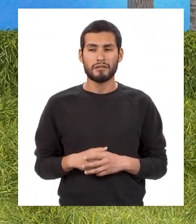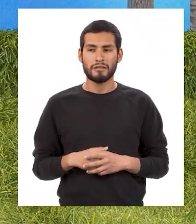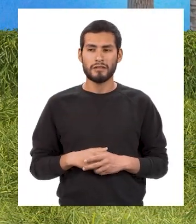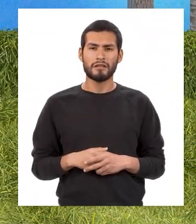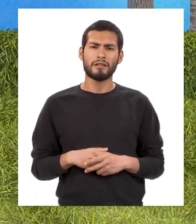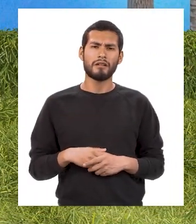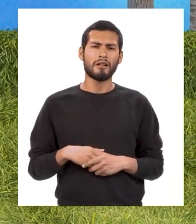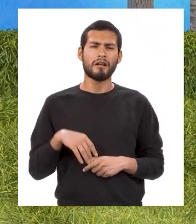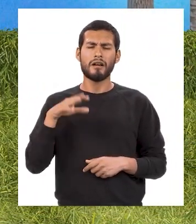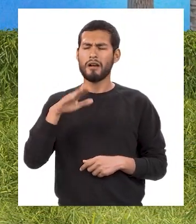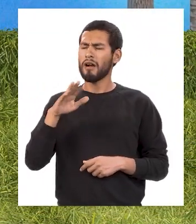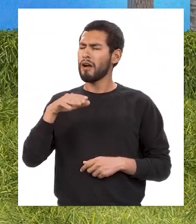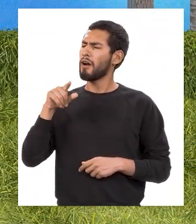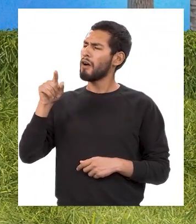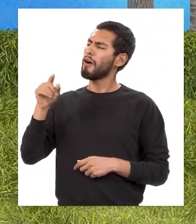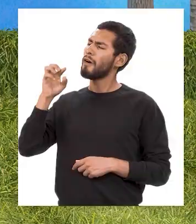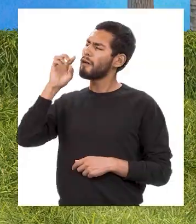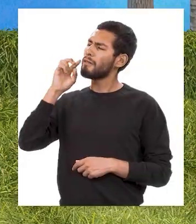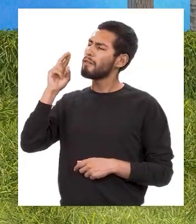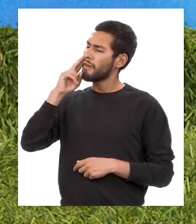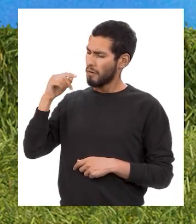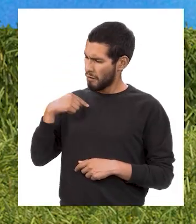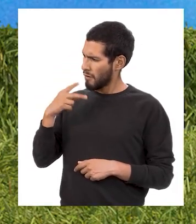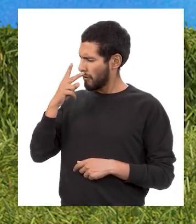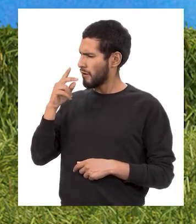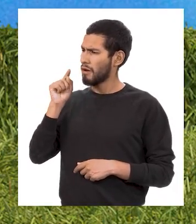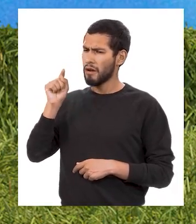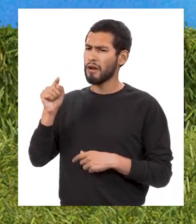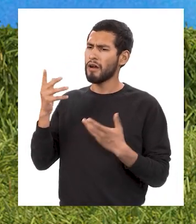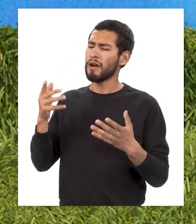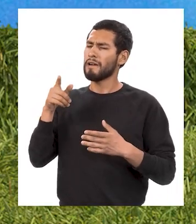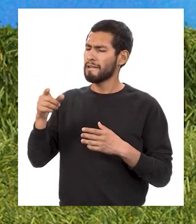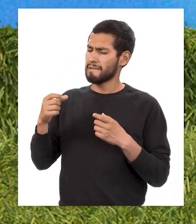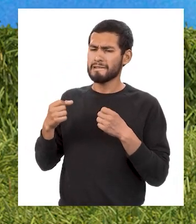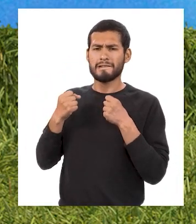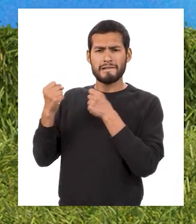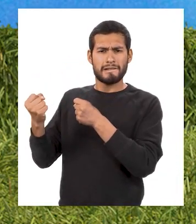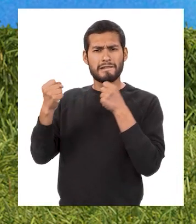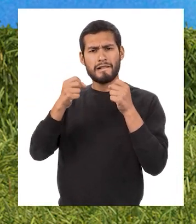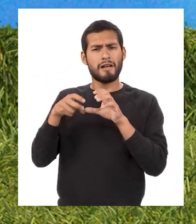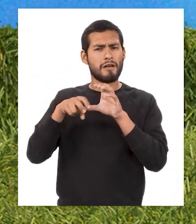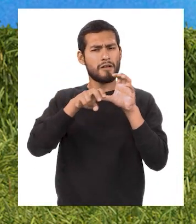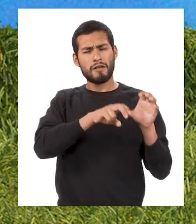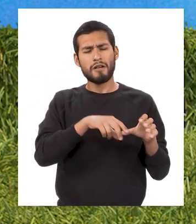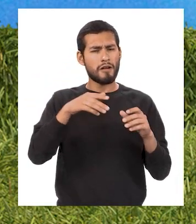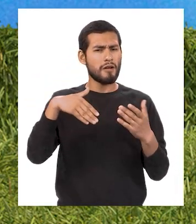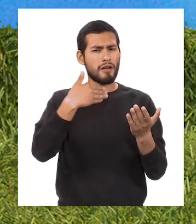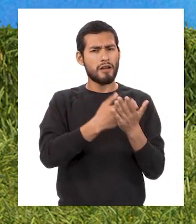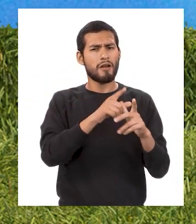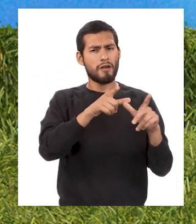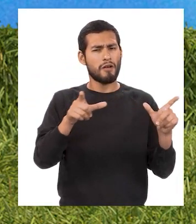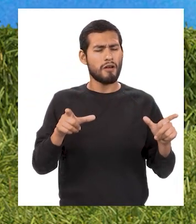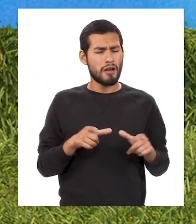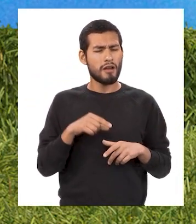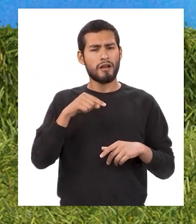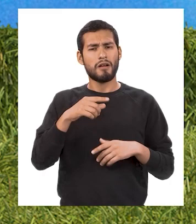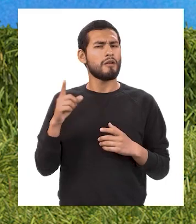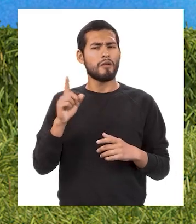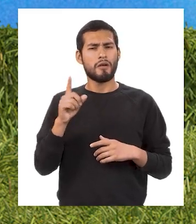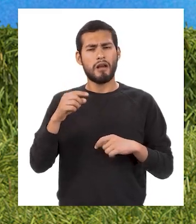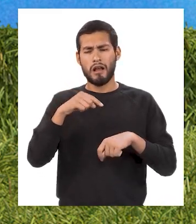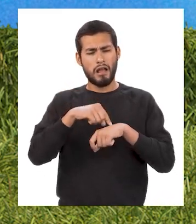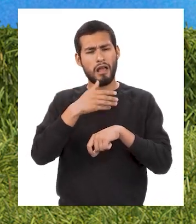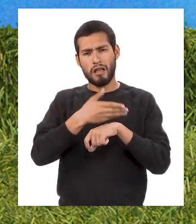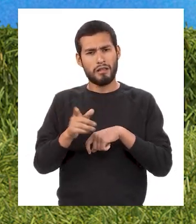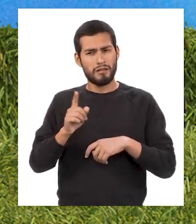elefante. Señor Fogg, permítame usted. Acabo de divisar el medio de transporte que nos llevará hasta nuestro destino y